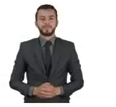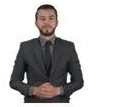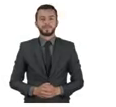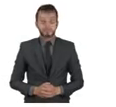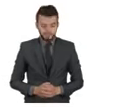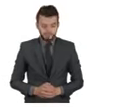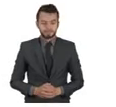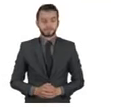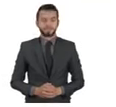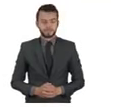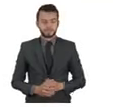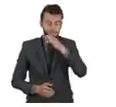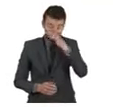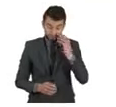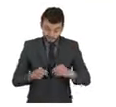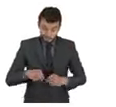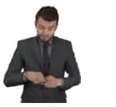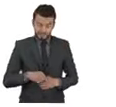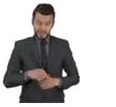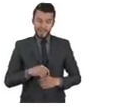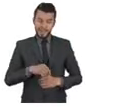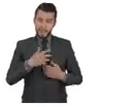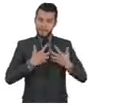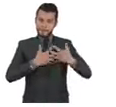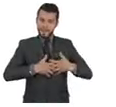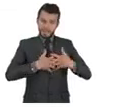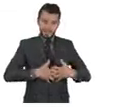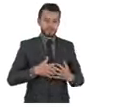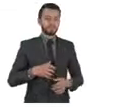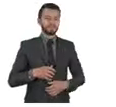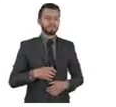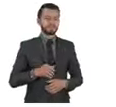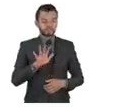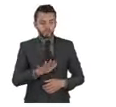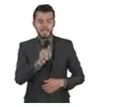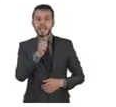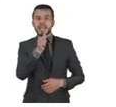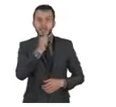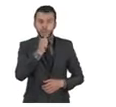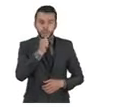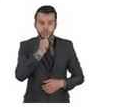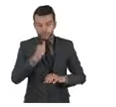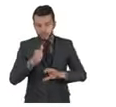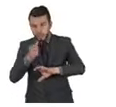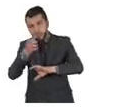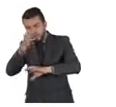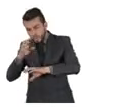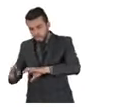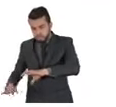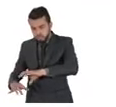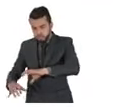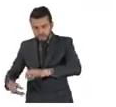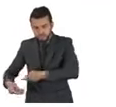Bueno, para la empresa de acueducto y alcantarillado de Bogotá es una gran oportunidad ser parte de esta alianza. Creo que